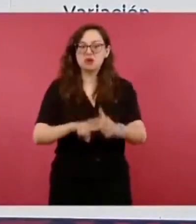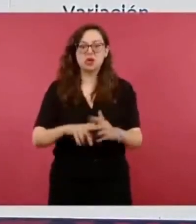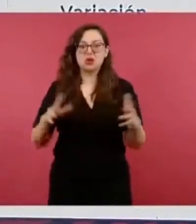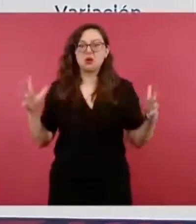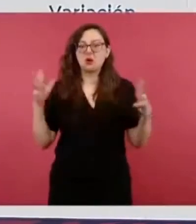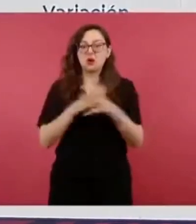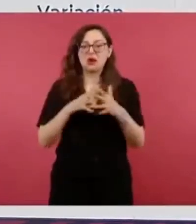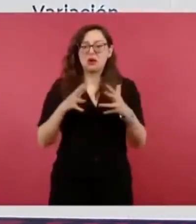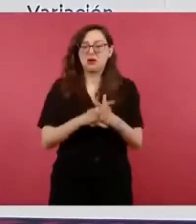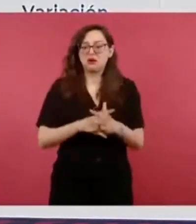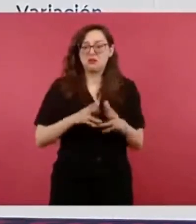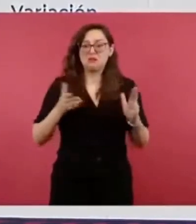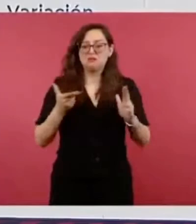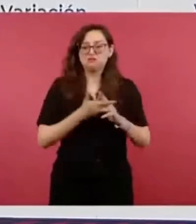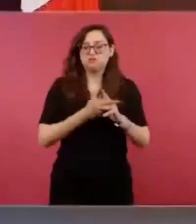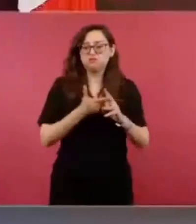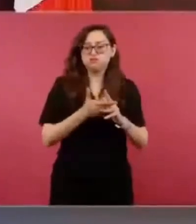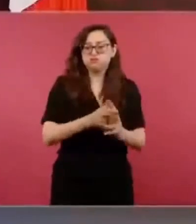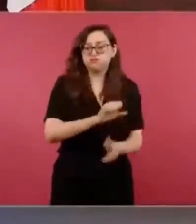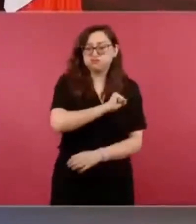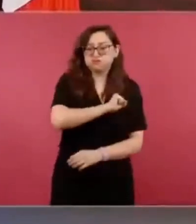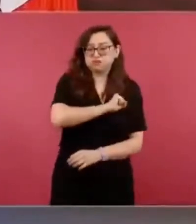nos llevó a esto. Aquí,